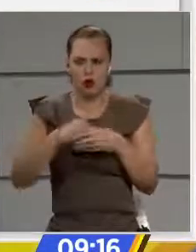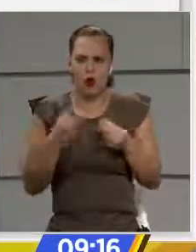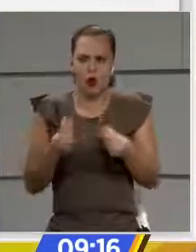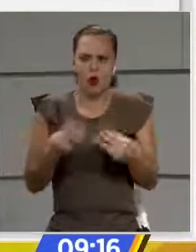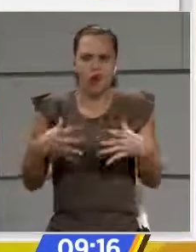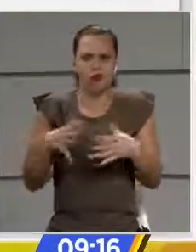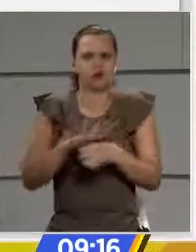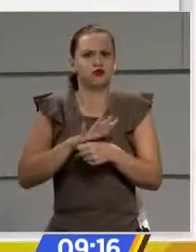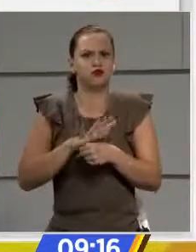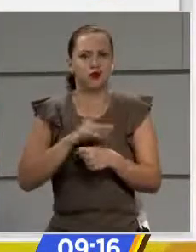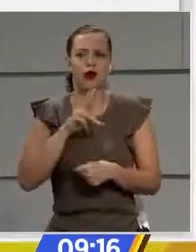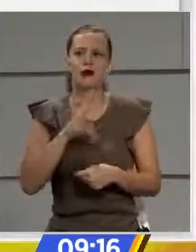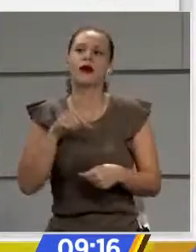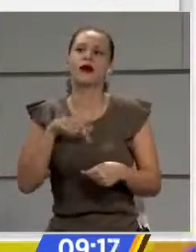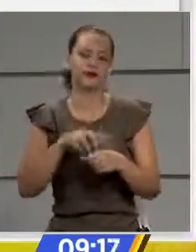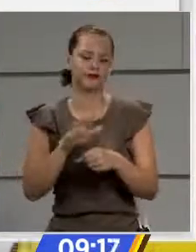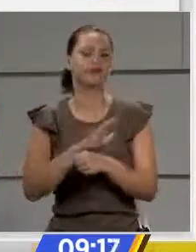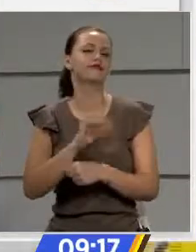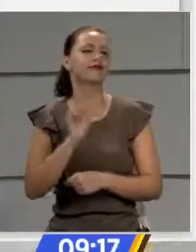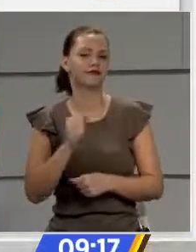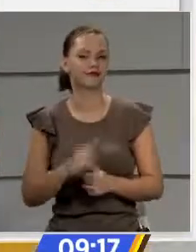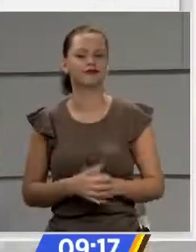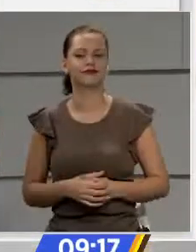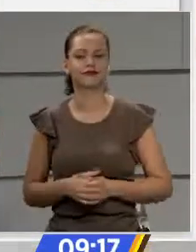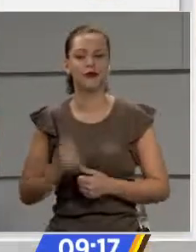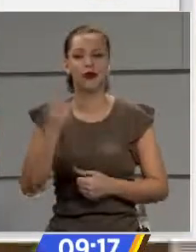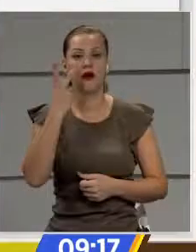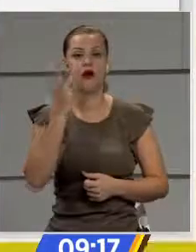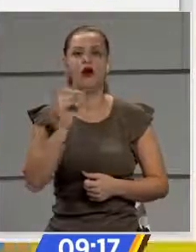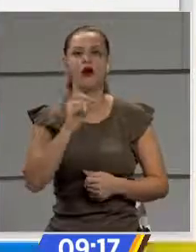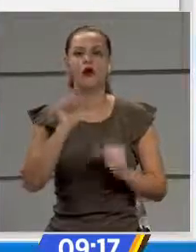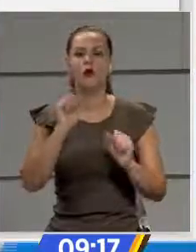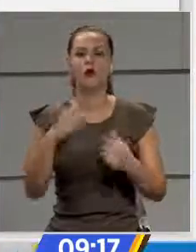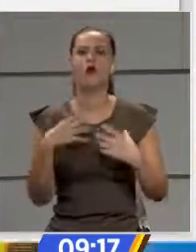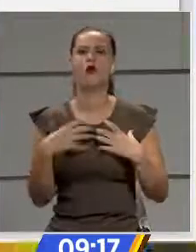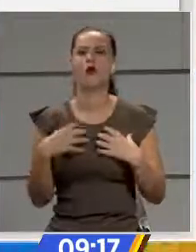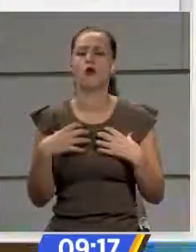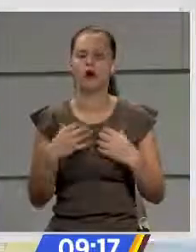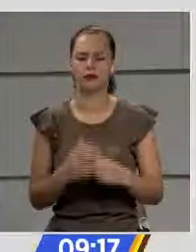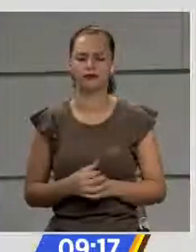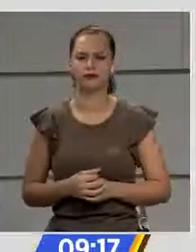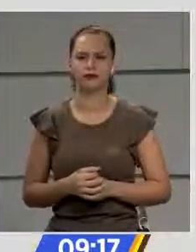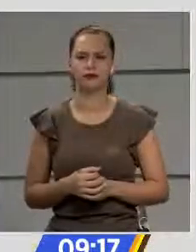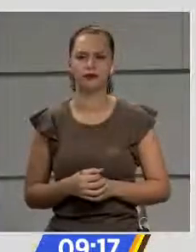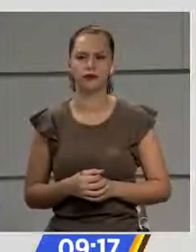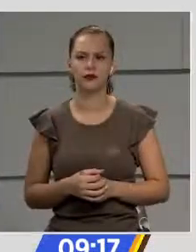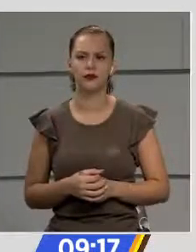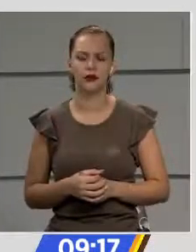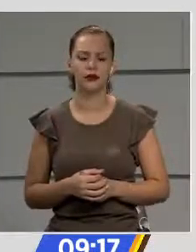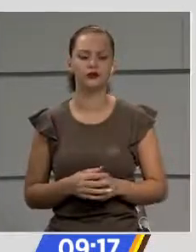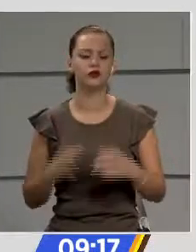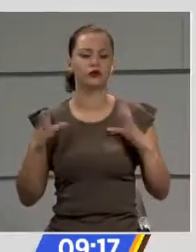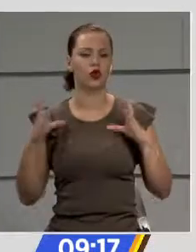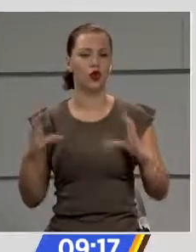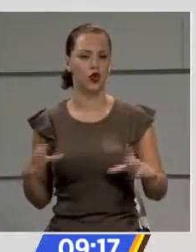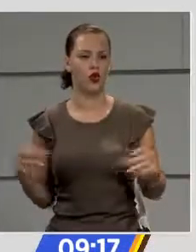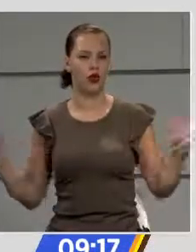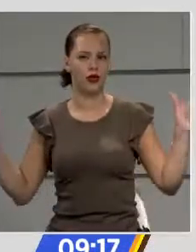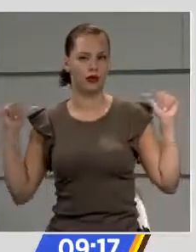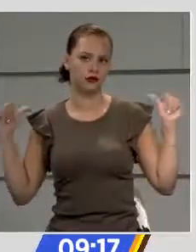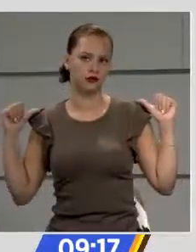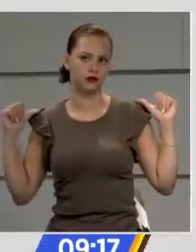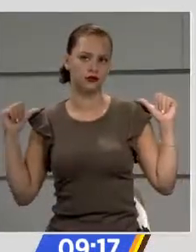adentro, verdad? Ahí caben. Vamos a ver entonces a dónde podríamos ubicar los pulmones. En el tronco, en la parte de atrás, pero